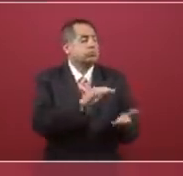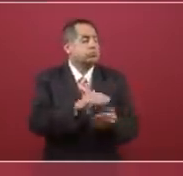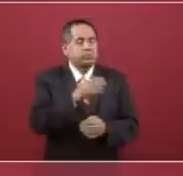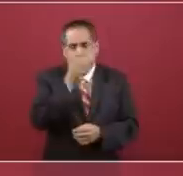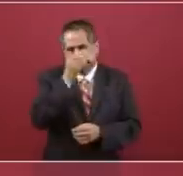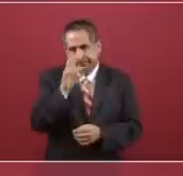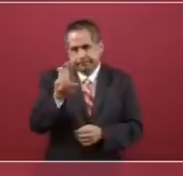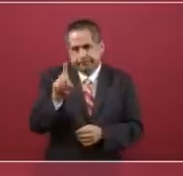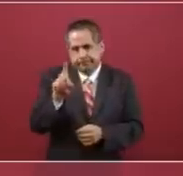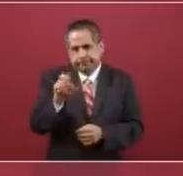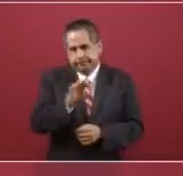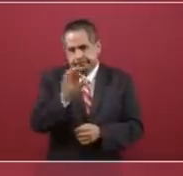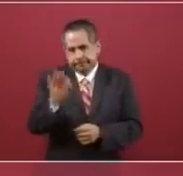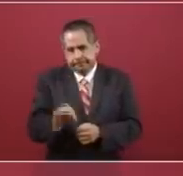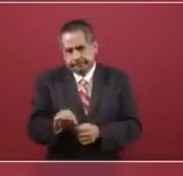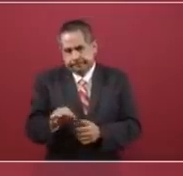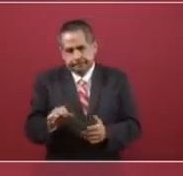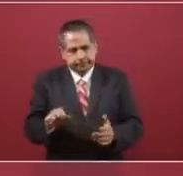30%